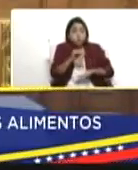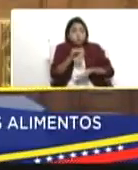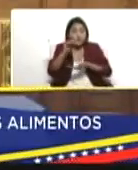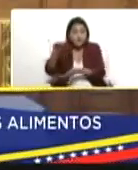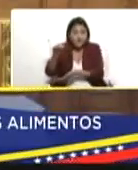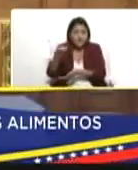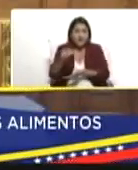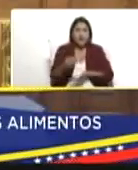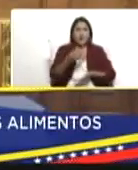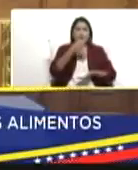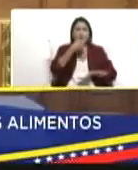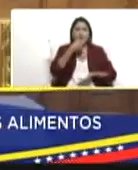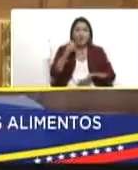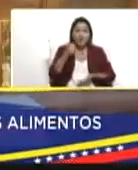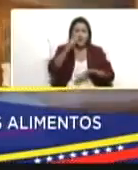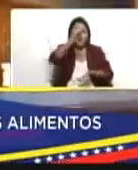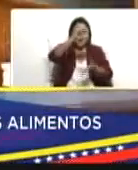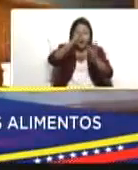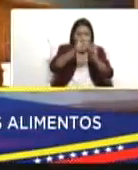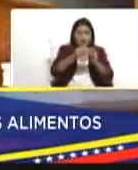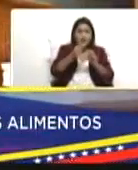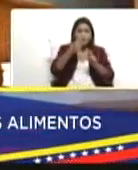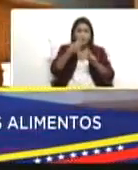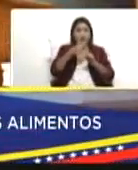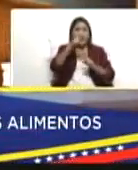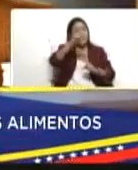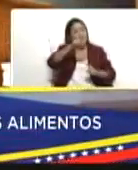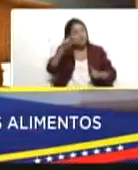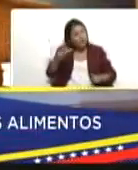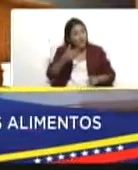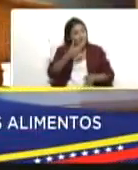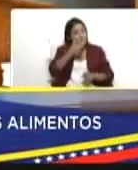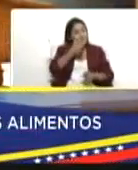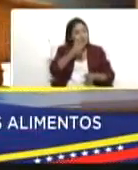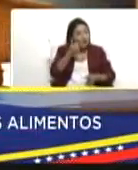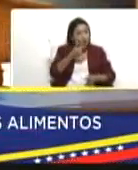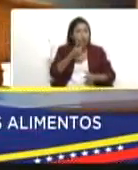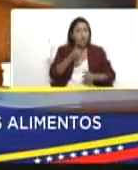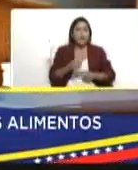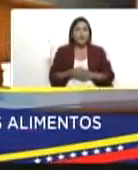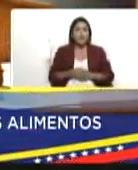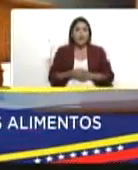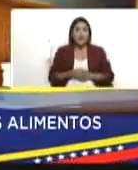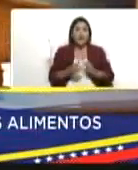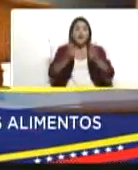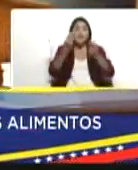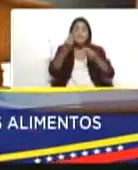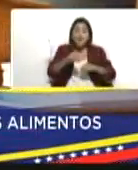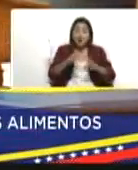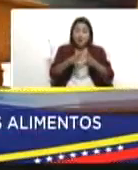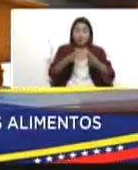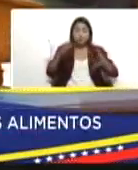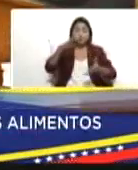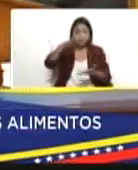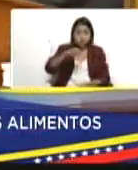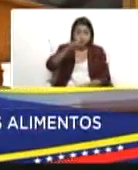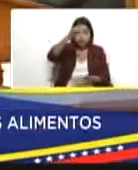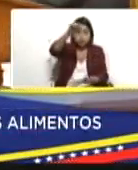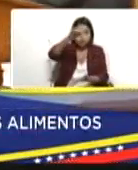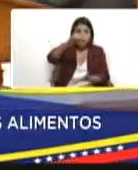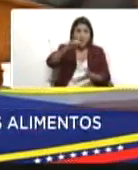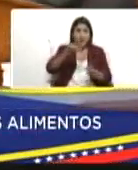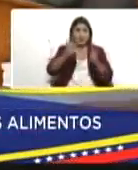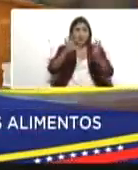mejorar los productos y que la gente le llega mejores productos y más productos a los 7,600